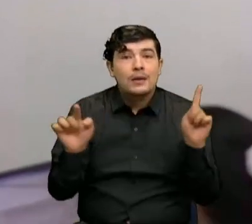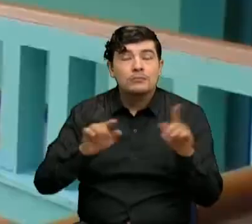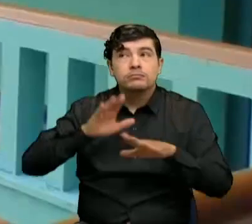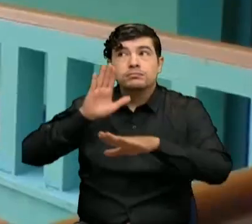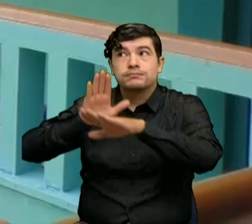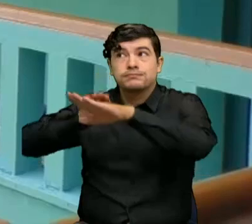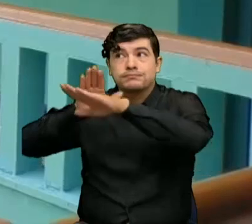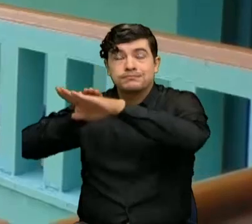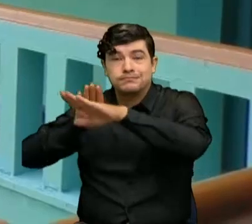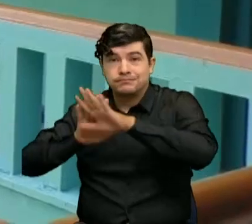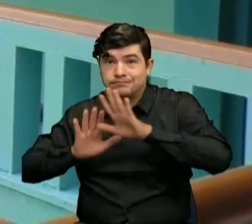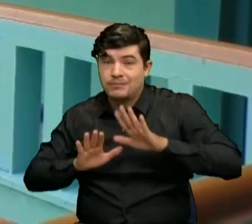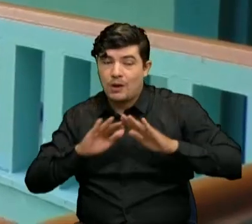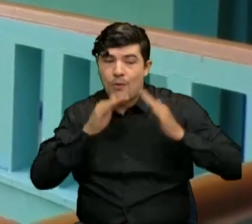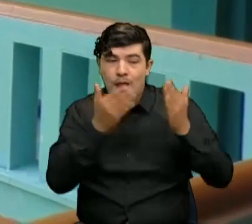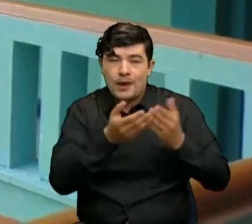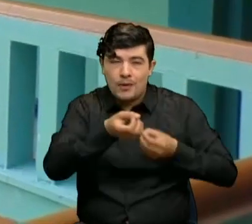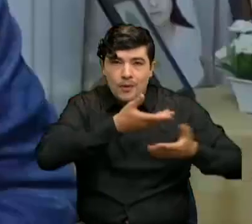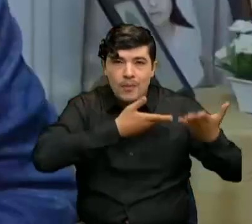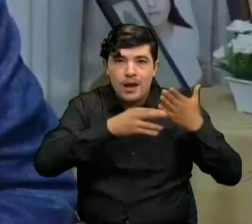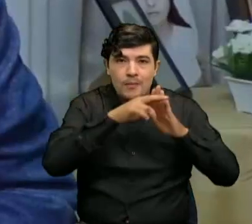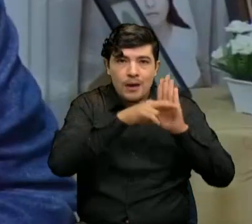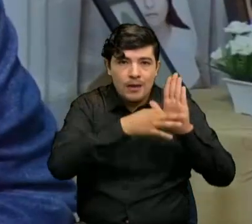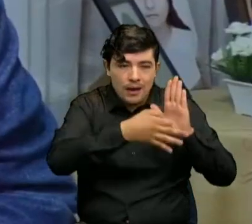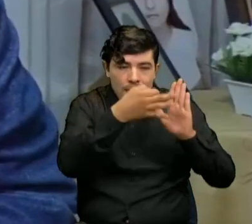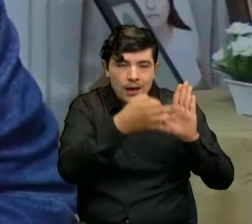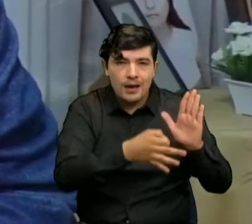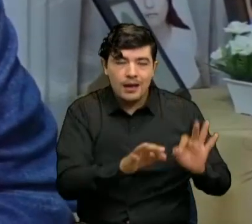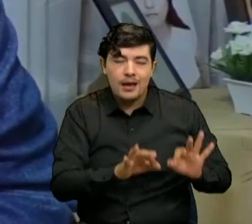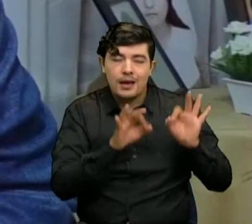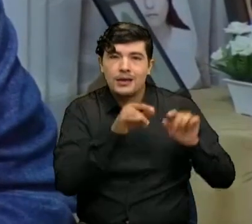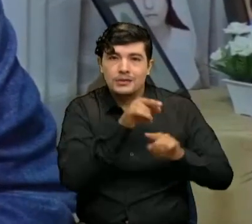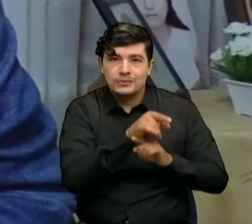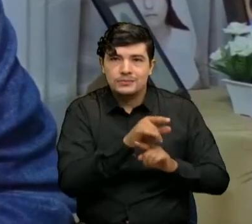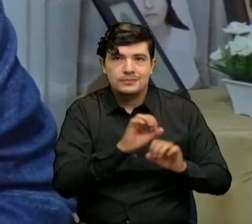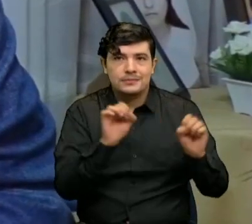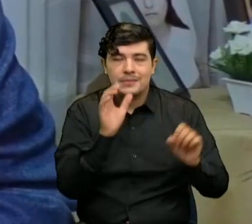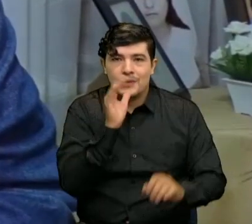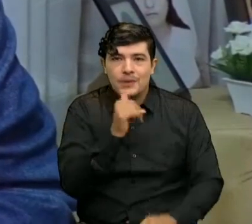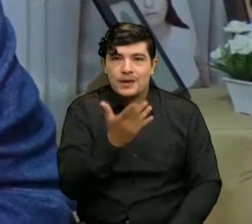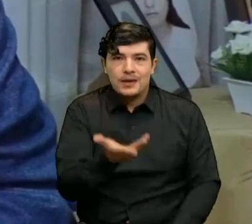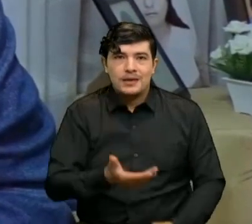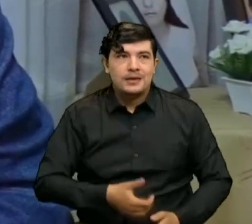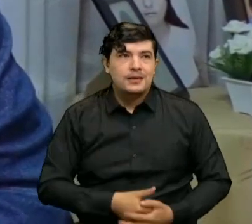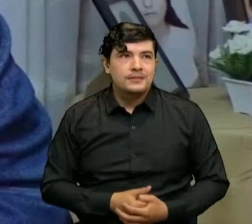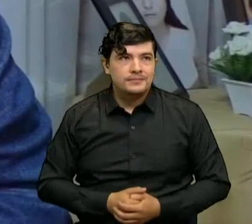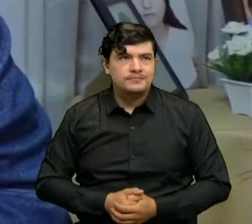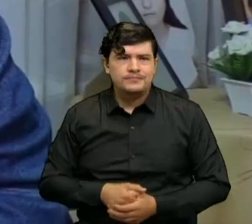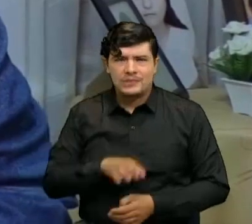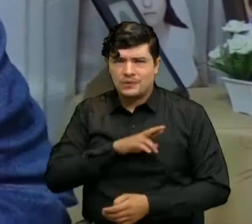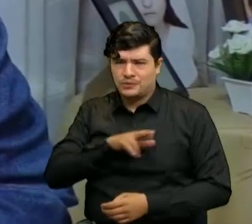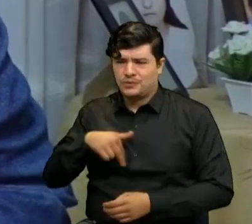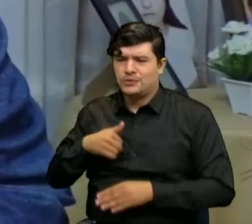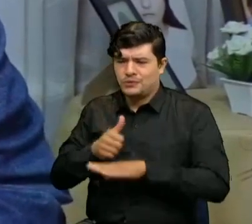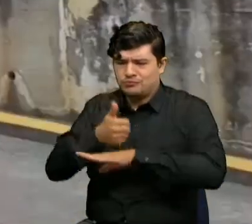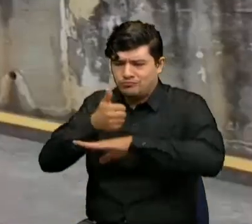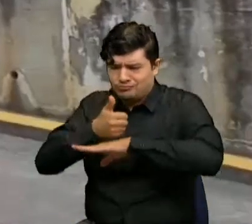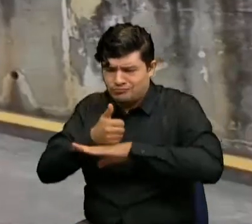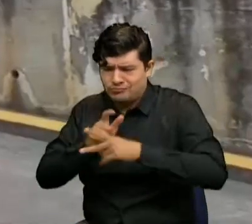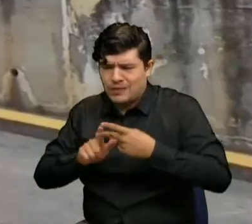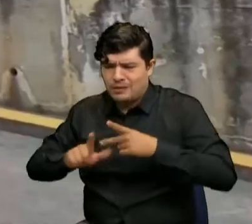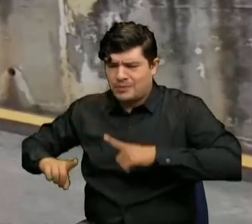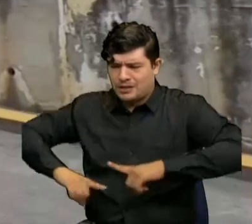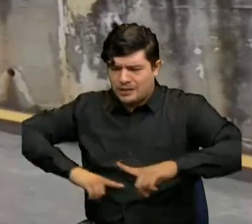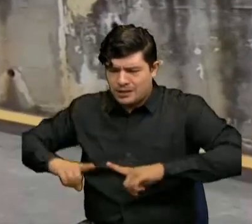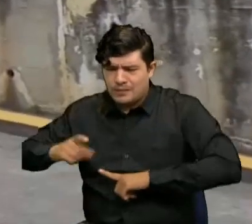el inminente regreso a las aulas nosotros estamos en toda la disponibilidad desde la parte directiva administrativa y